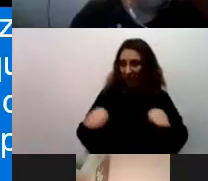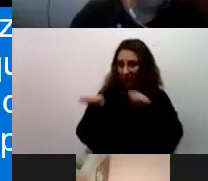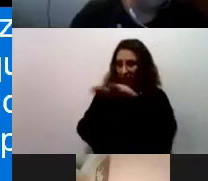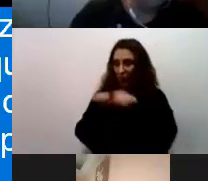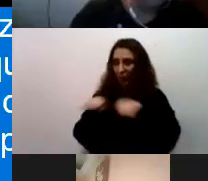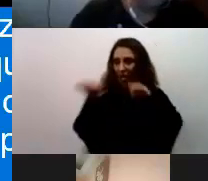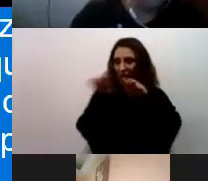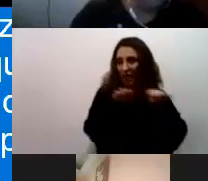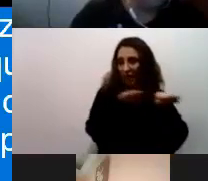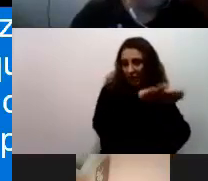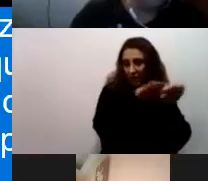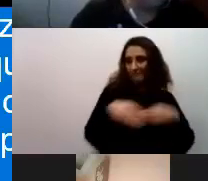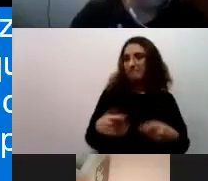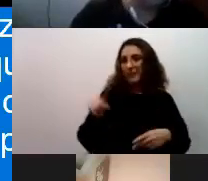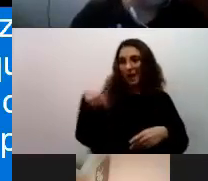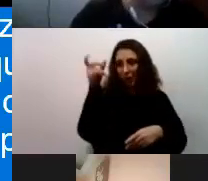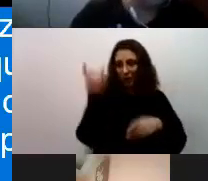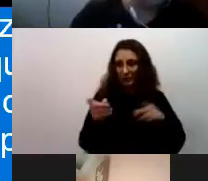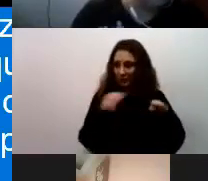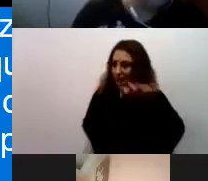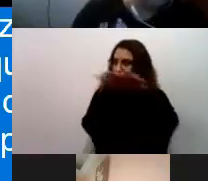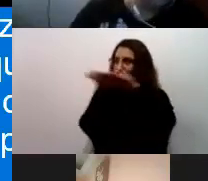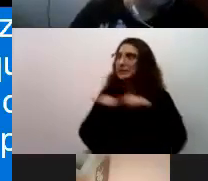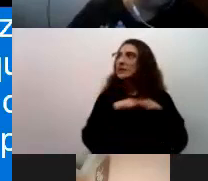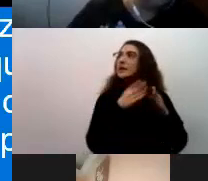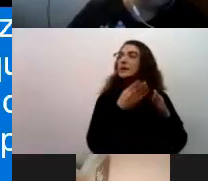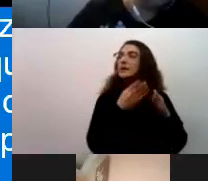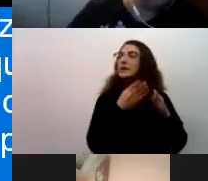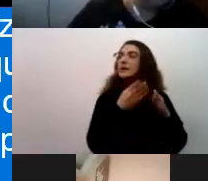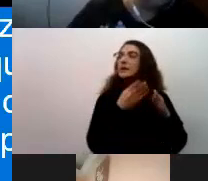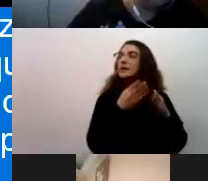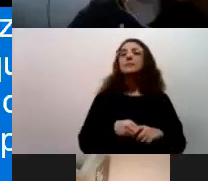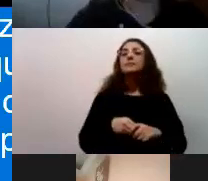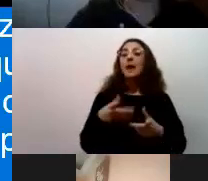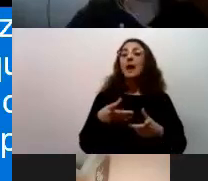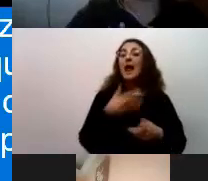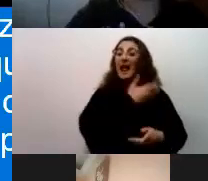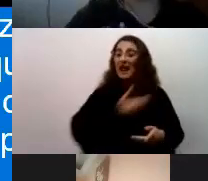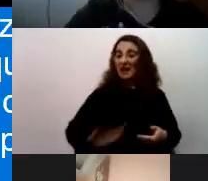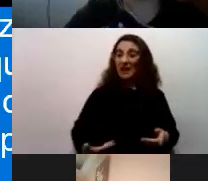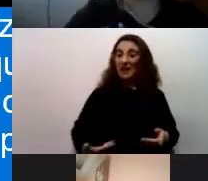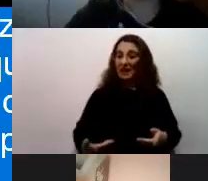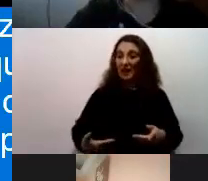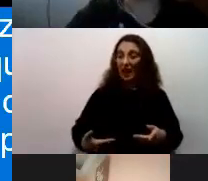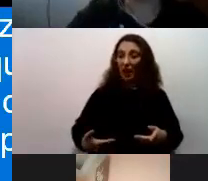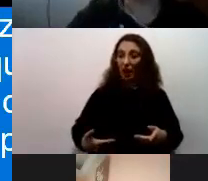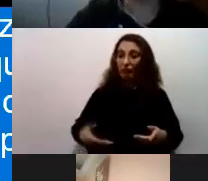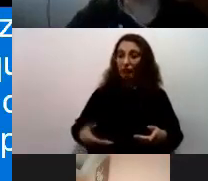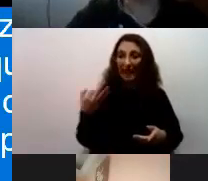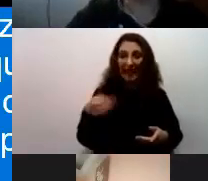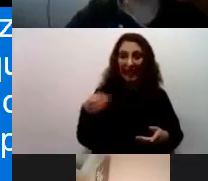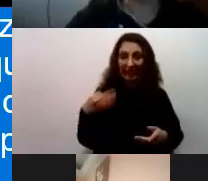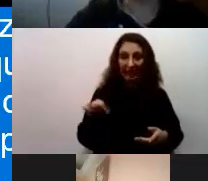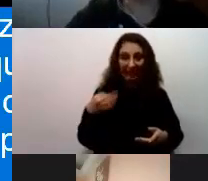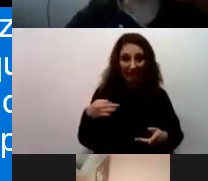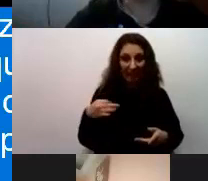resto de la población. Que las autoridades deben garantizar tanto, porque así lo dispone la legislación